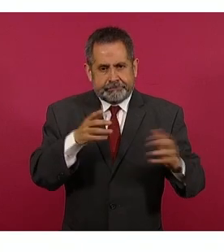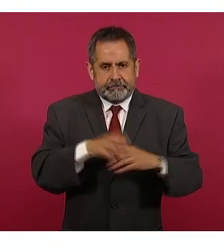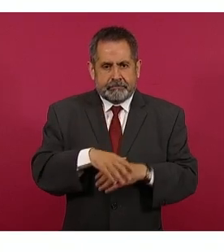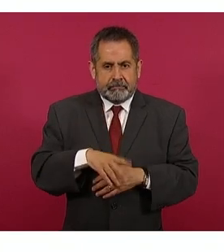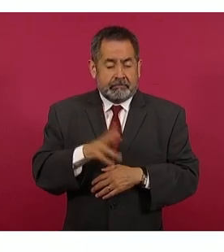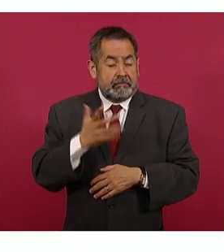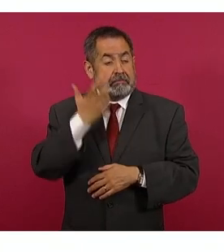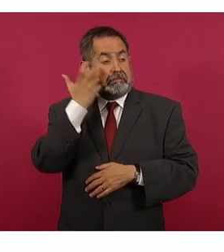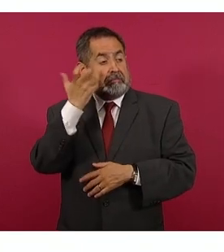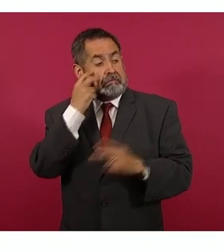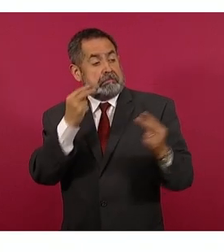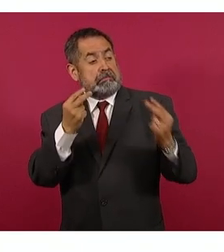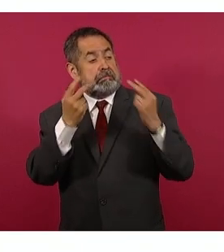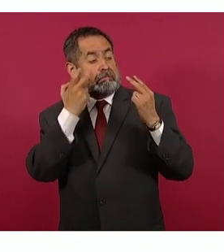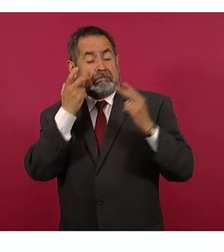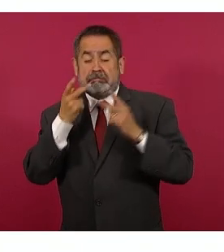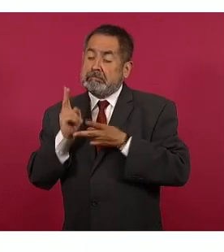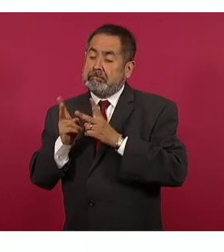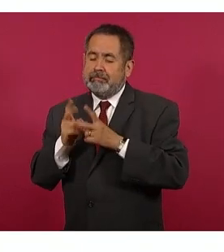posando,